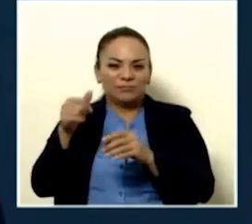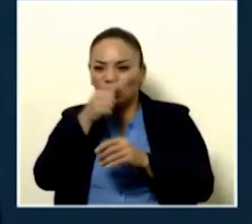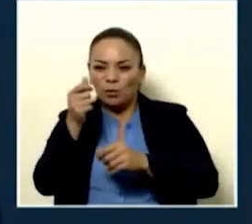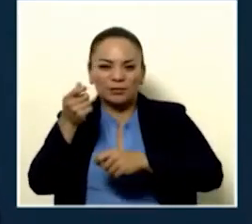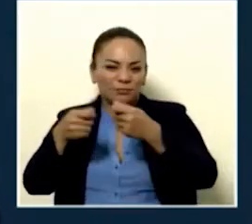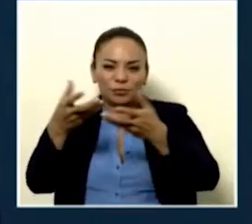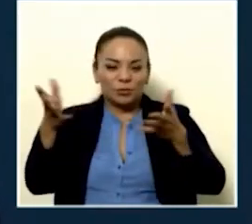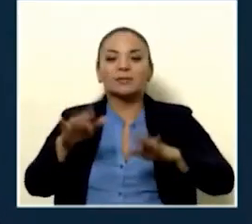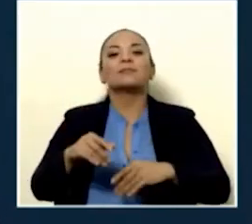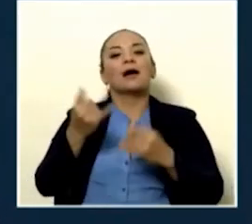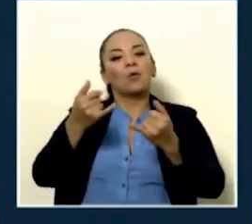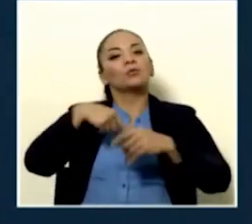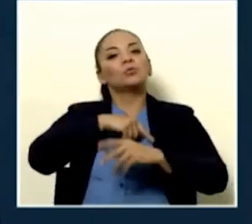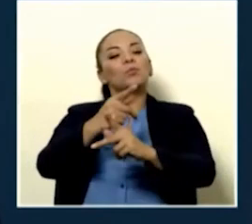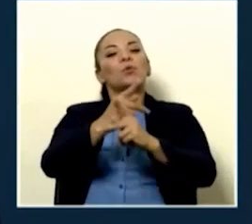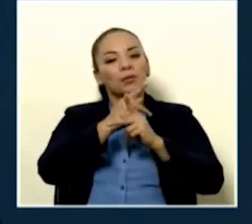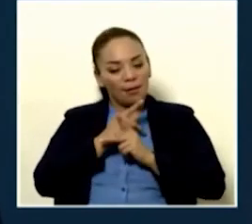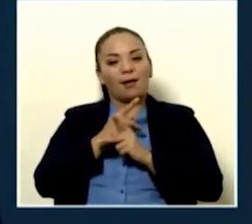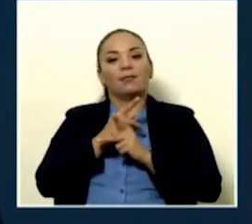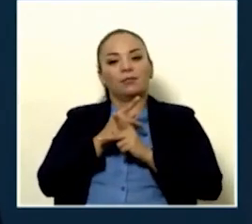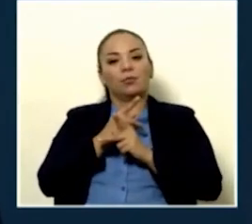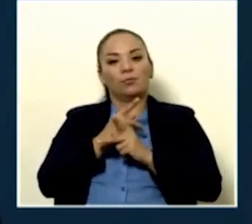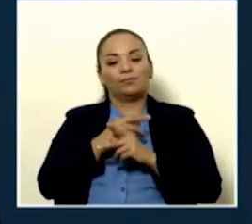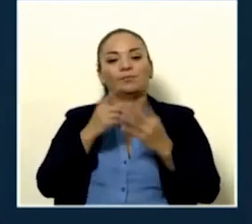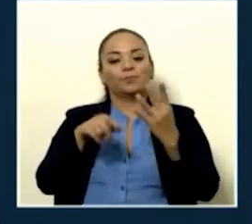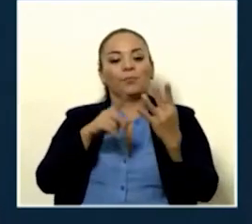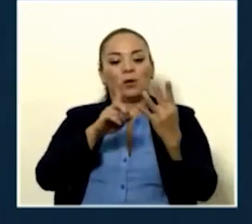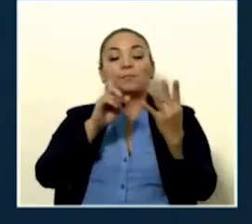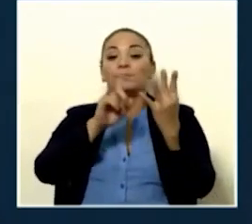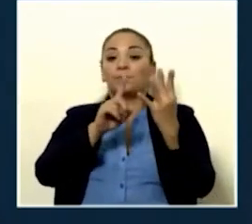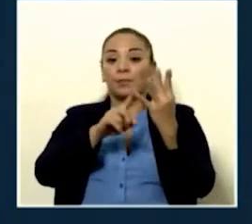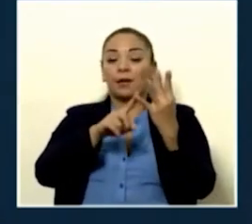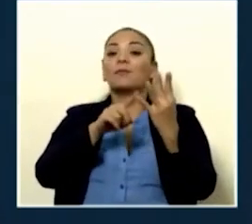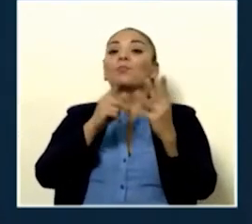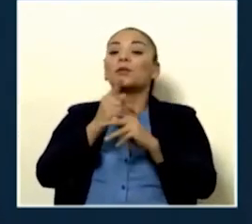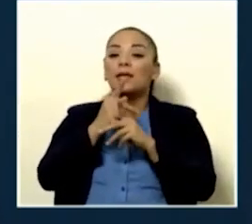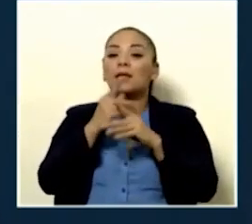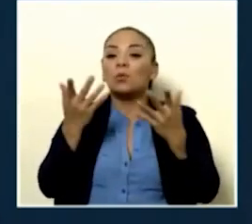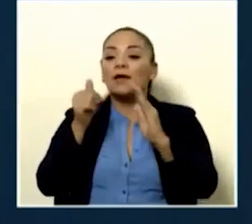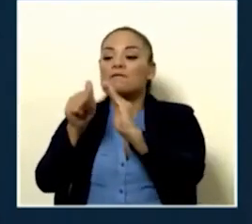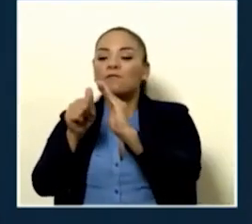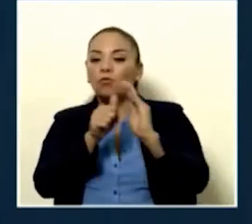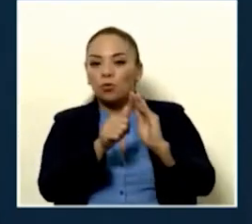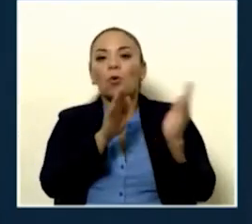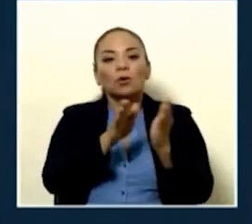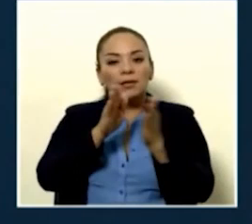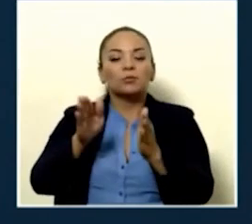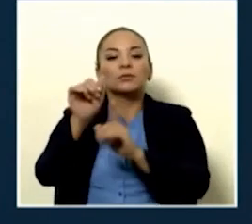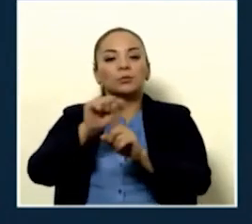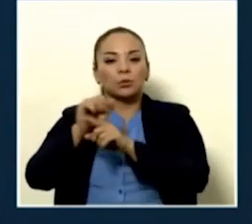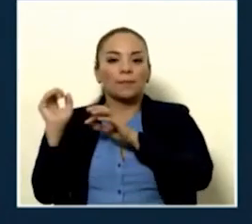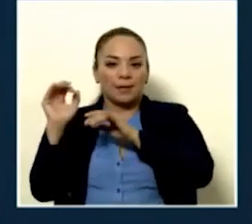y estamos protegiendo la noble figura del refugio en Costa Rica y ordenando nuestra situación